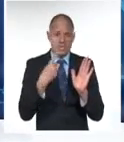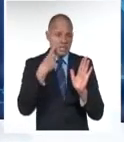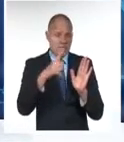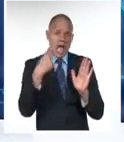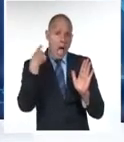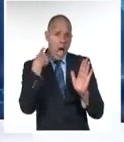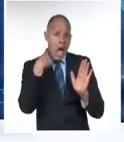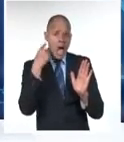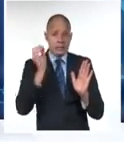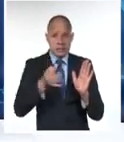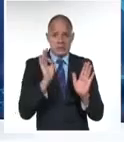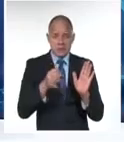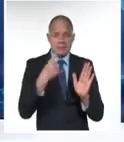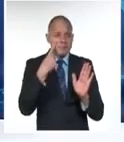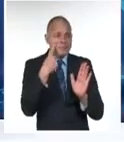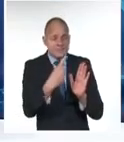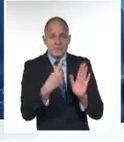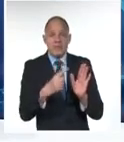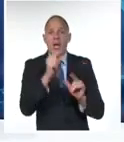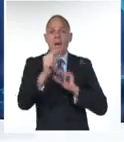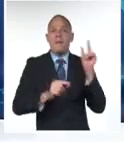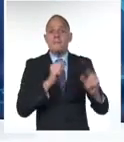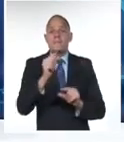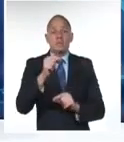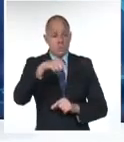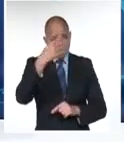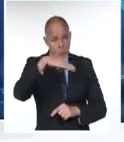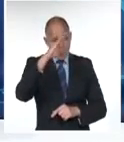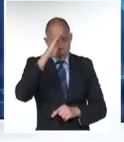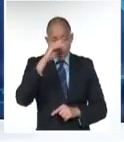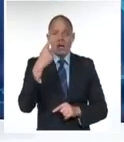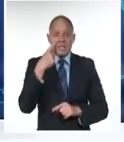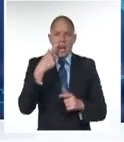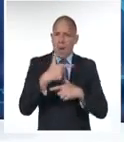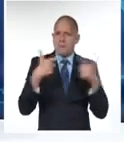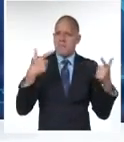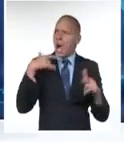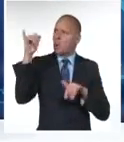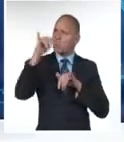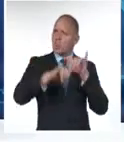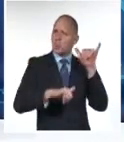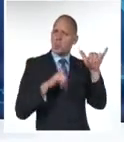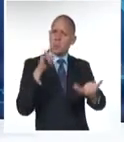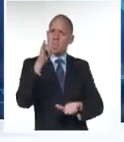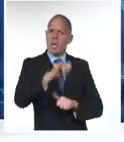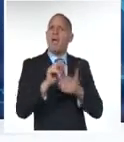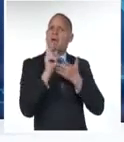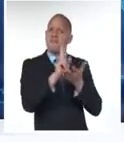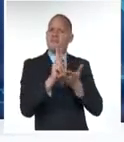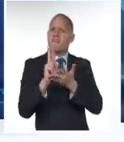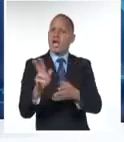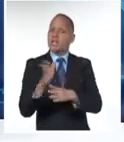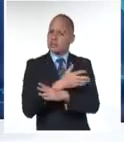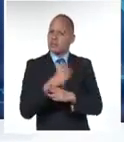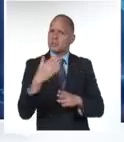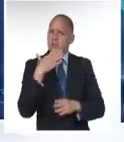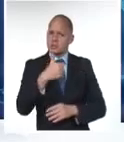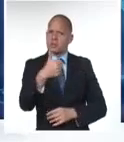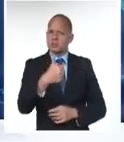crece sostenidamente el número de viajeros cubanos que visitan Cuba procedentes de territorio